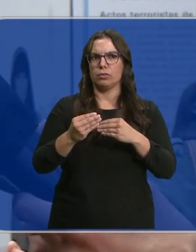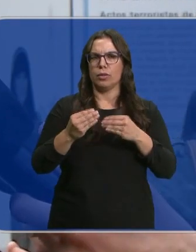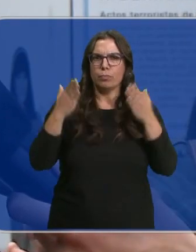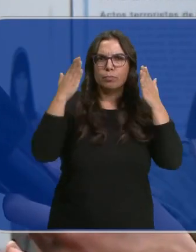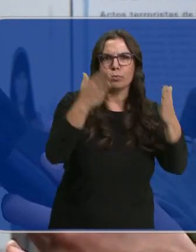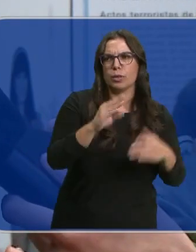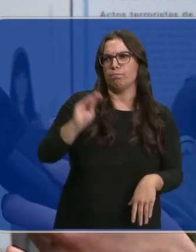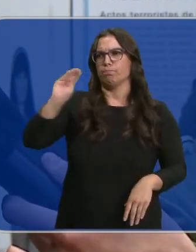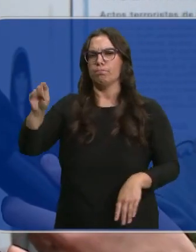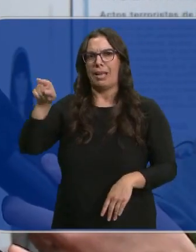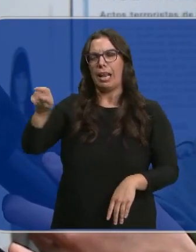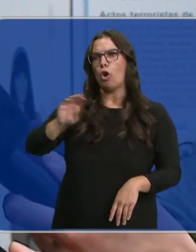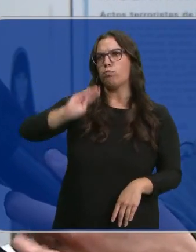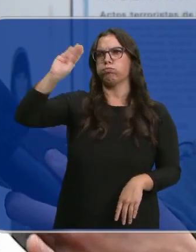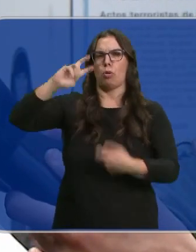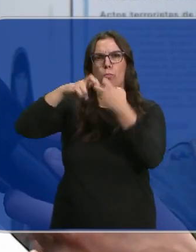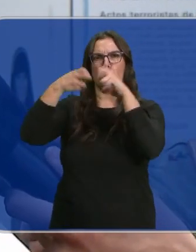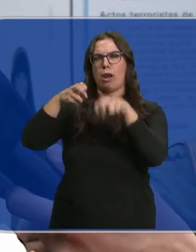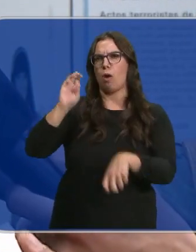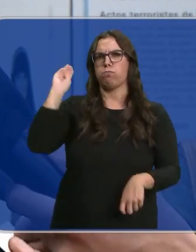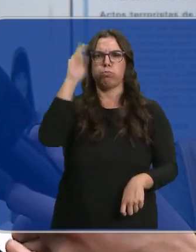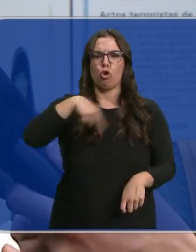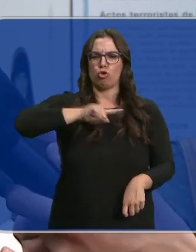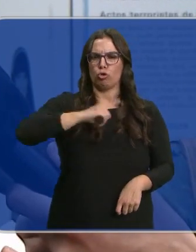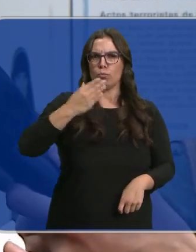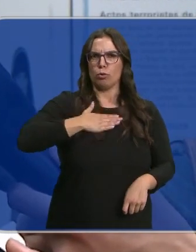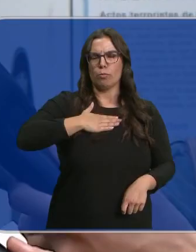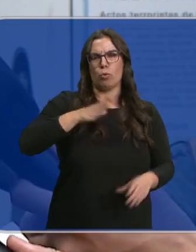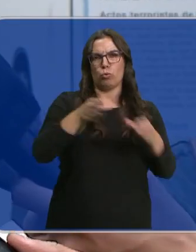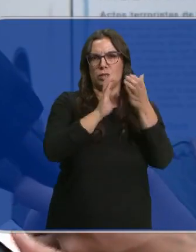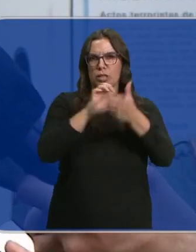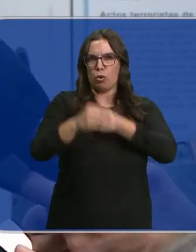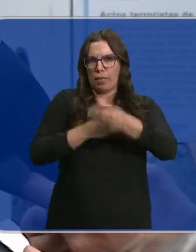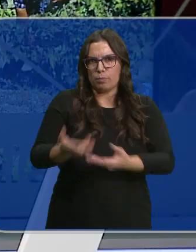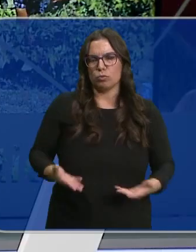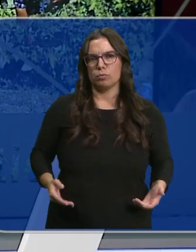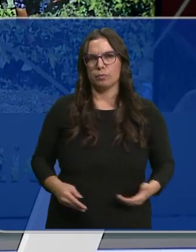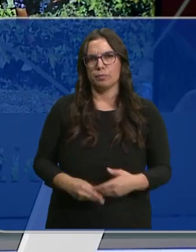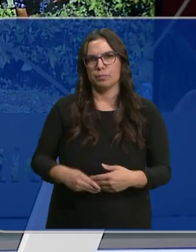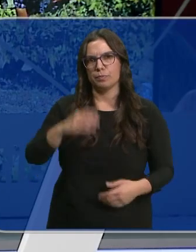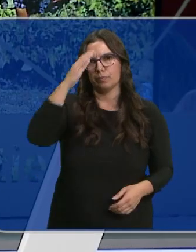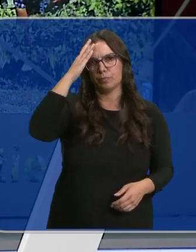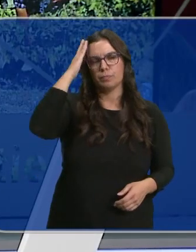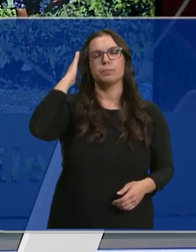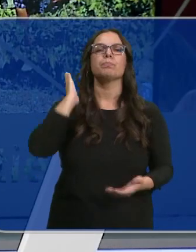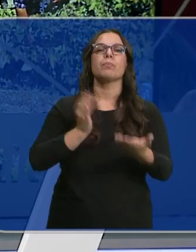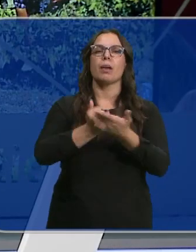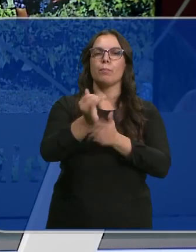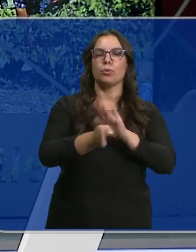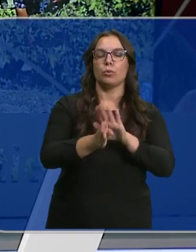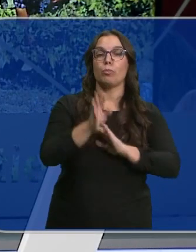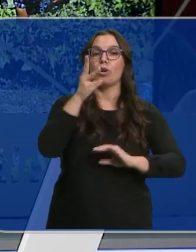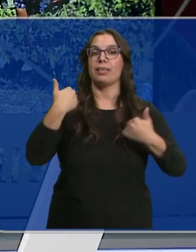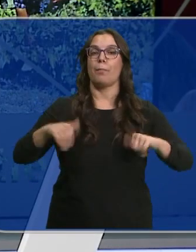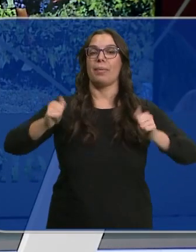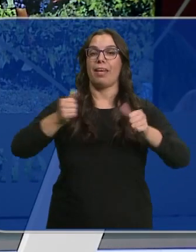hacia Bruselas, y si no, pues lo haremos de manera propia desde la propia Junta de Castilla y León. No abandonamos el campo. Con la vendimia ya